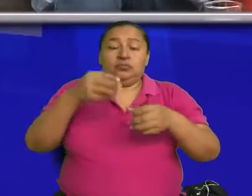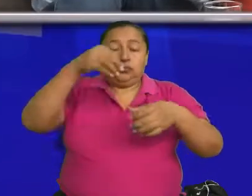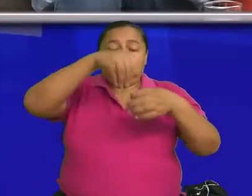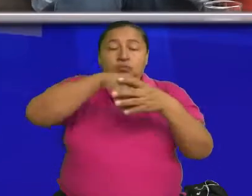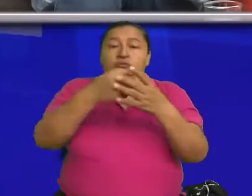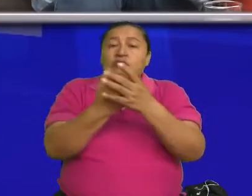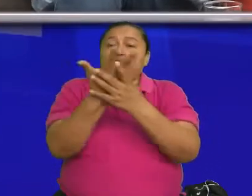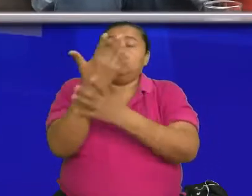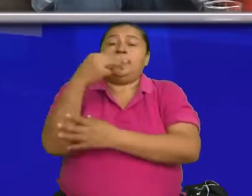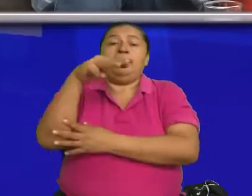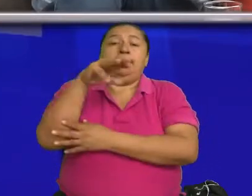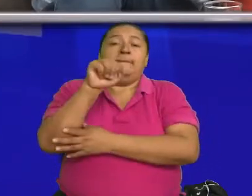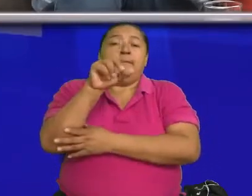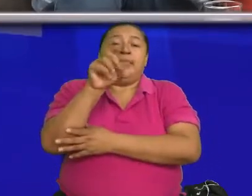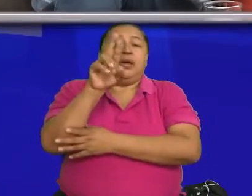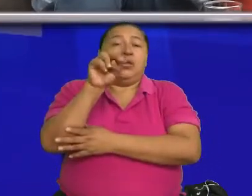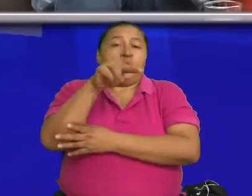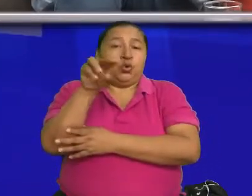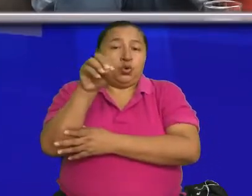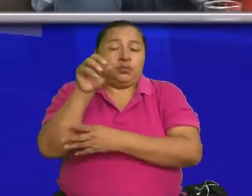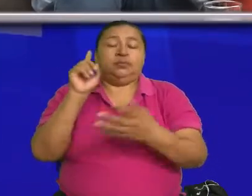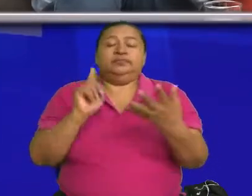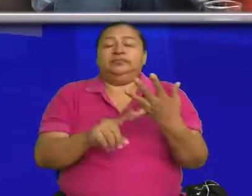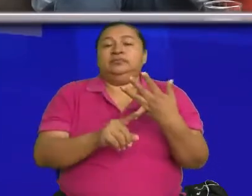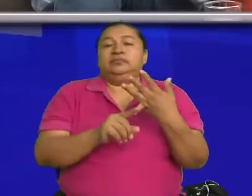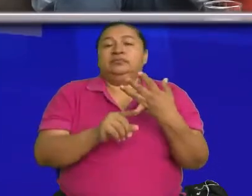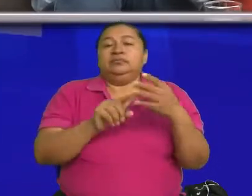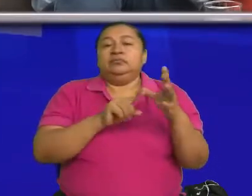madroño. Y